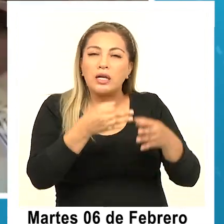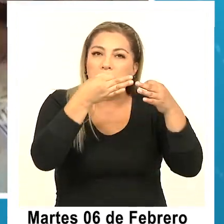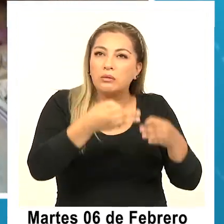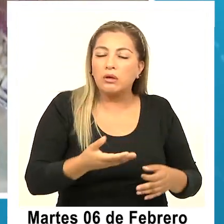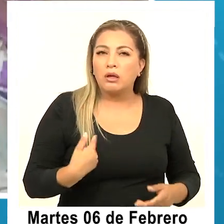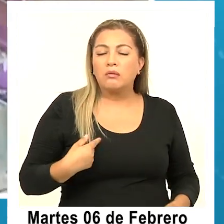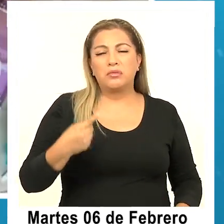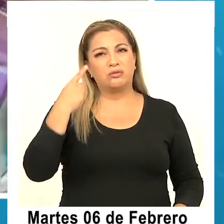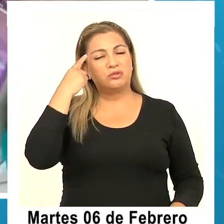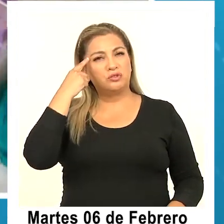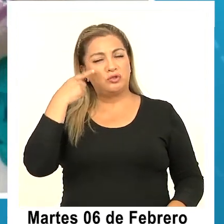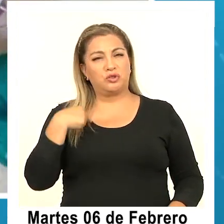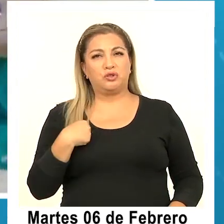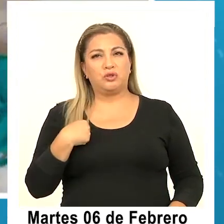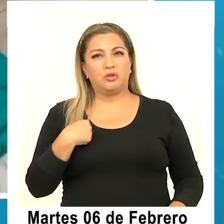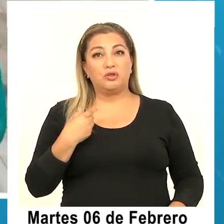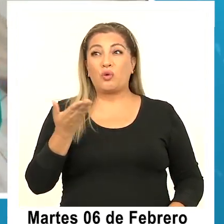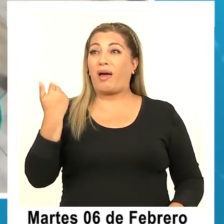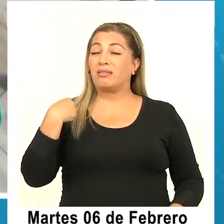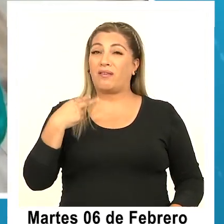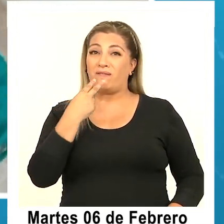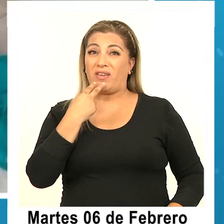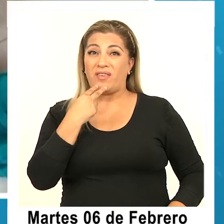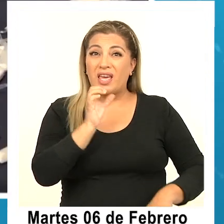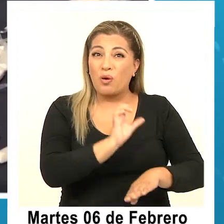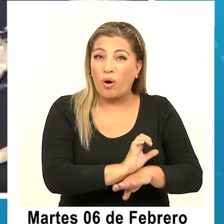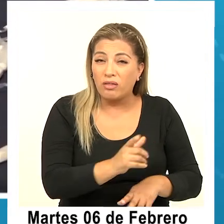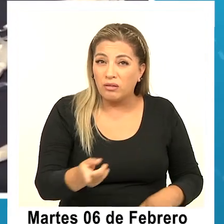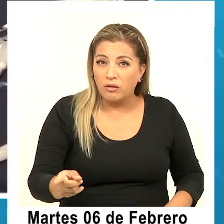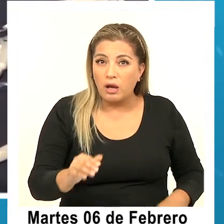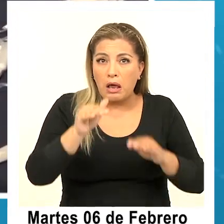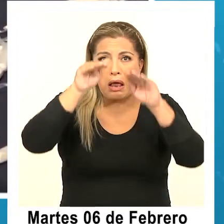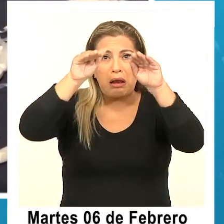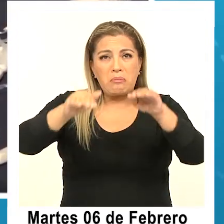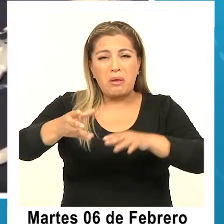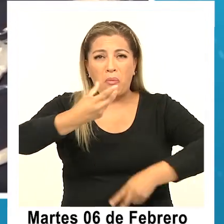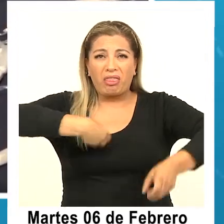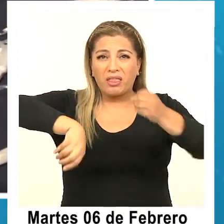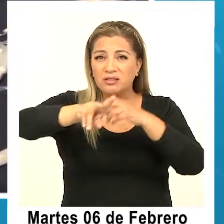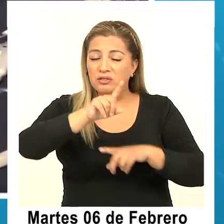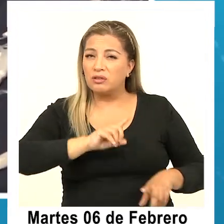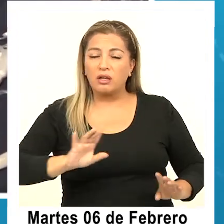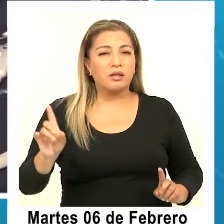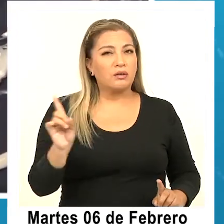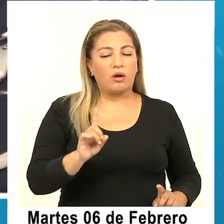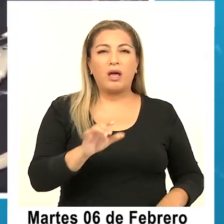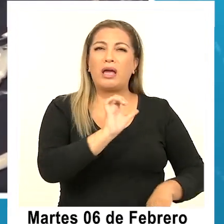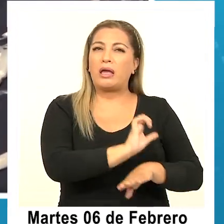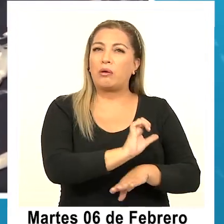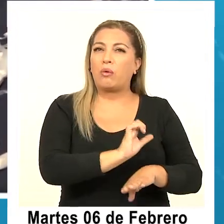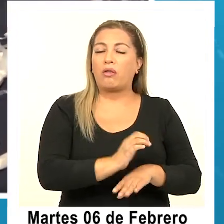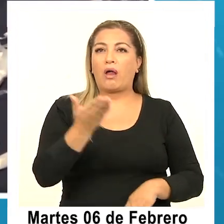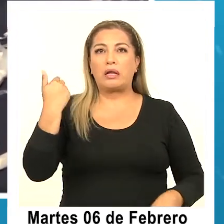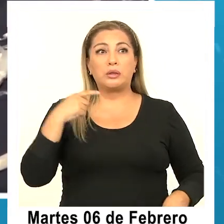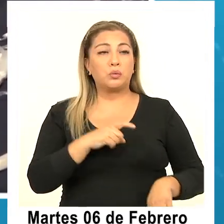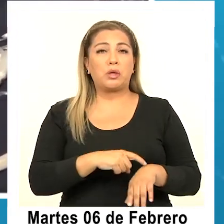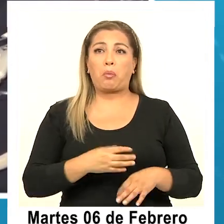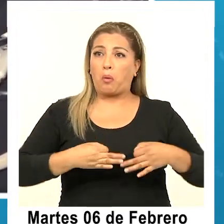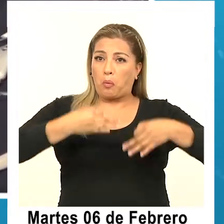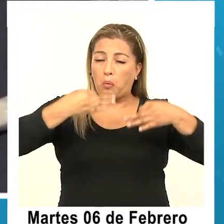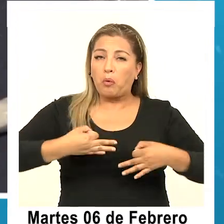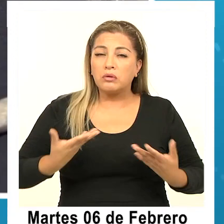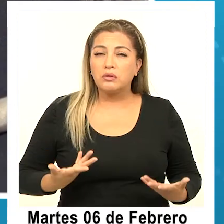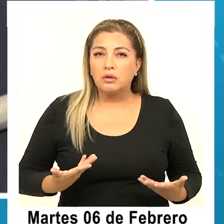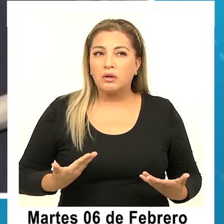pero que yo he vivido en Ecuador no es el mismo desorden, que Ecuador en tiempos correctos